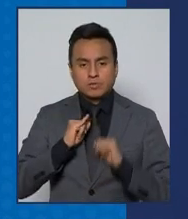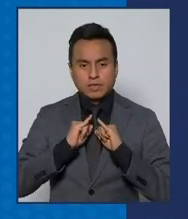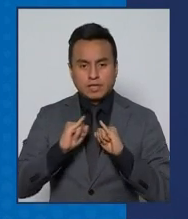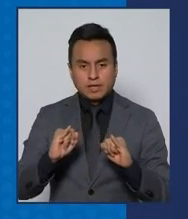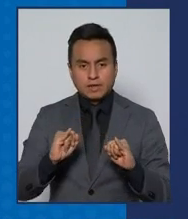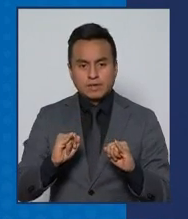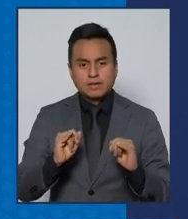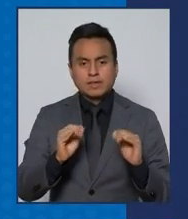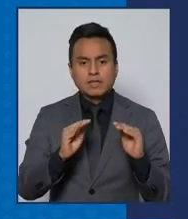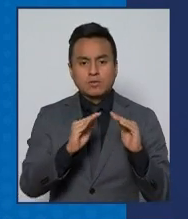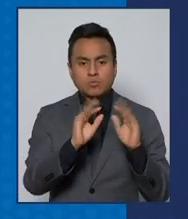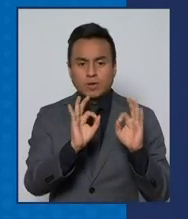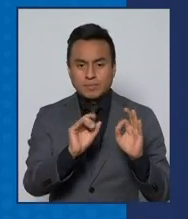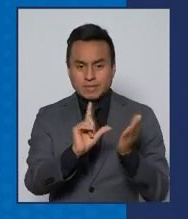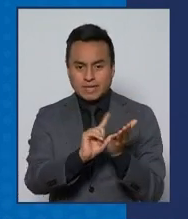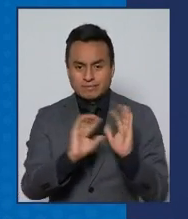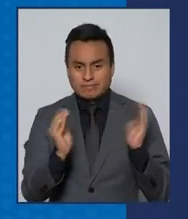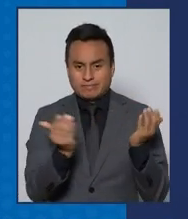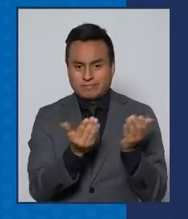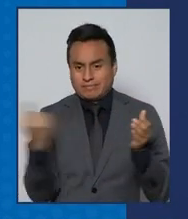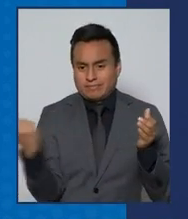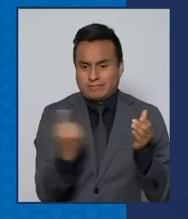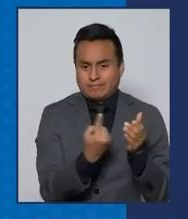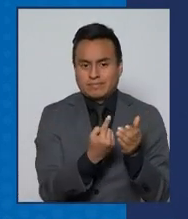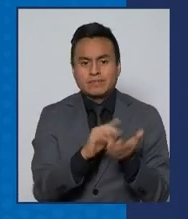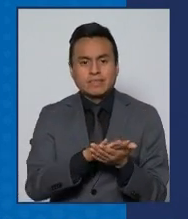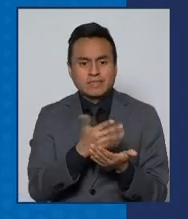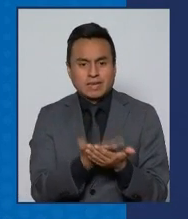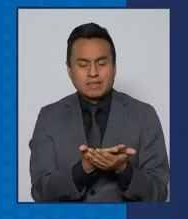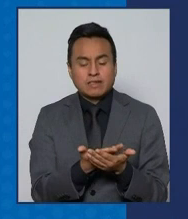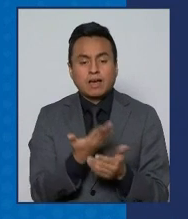las residencias sanitarias hemos llegado a